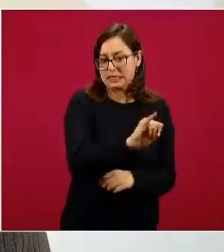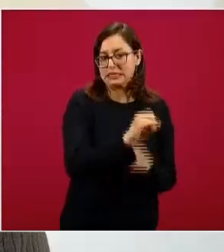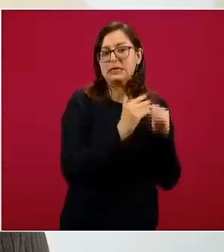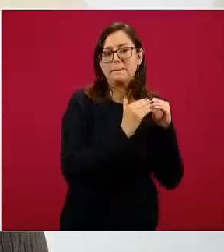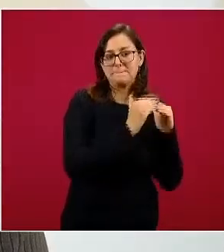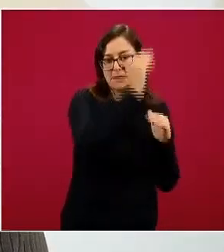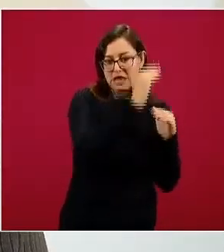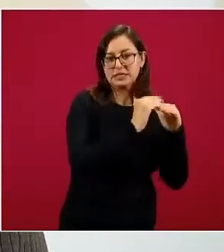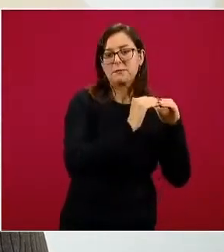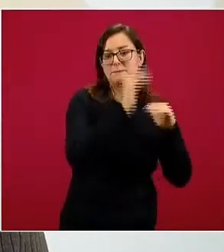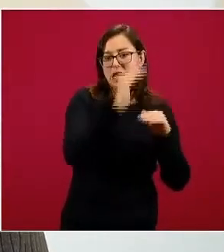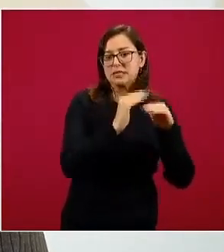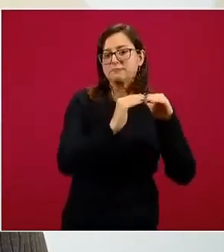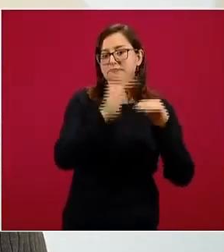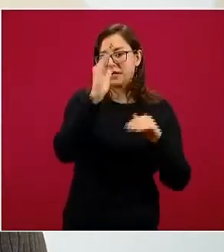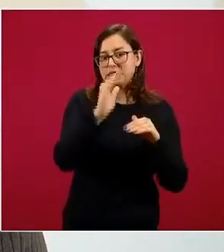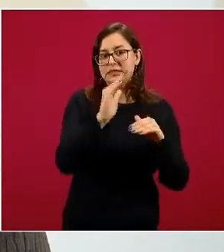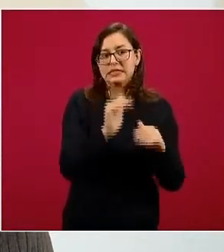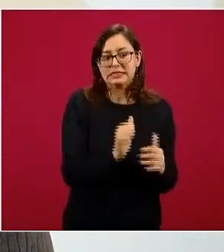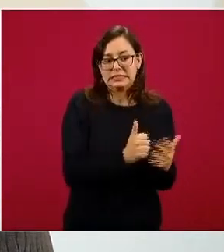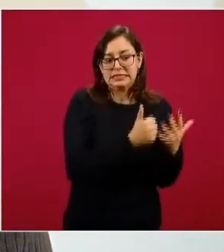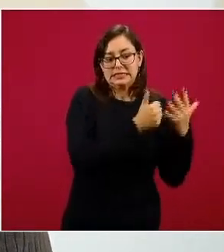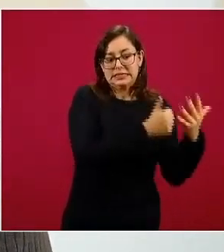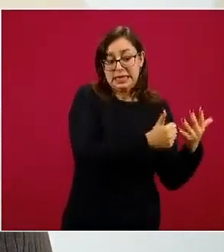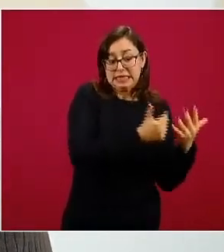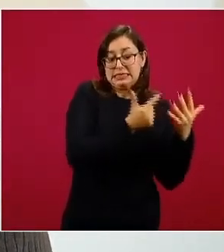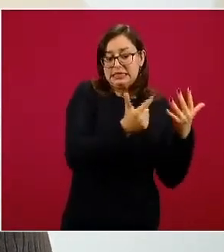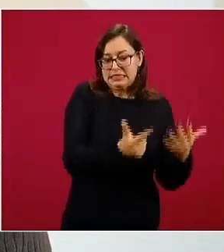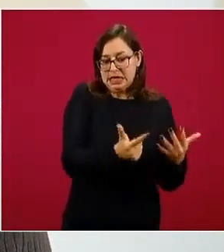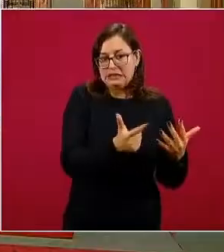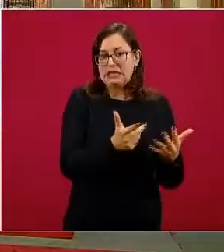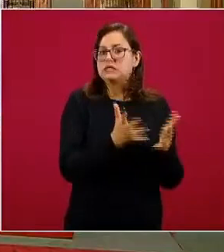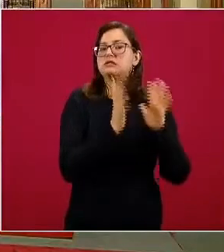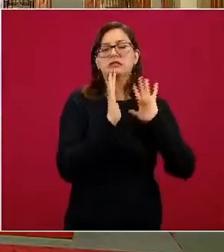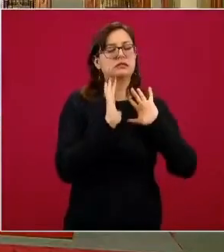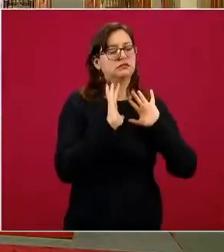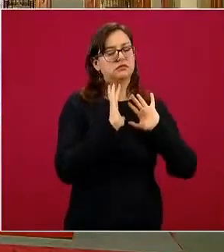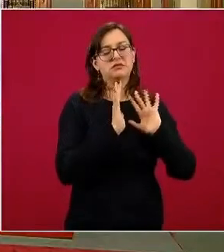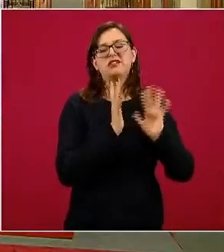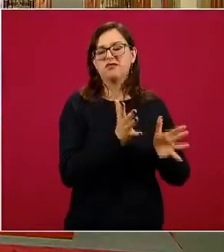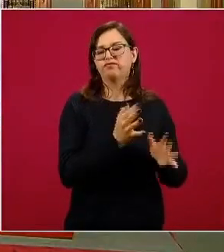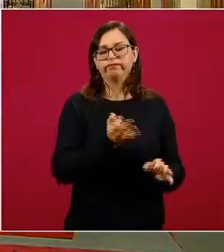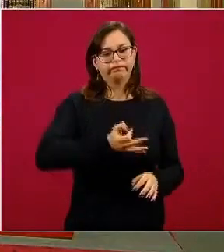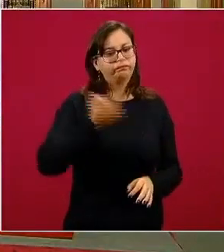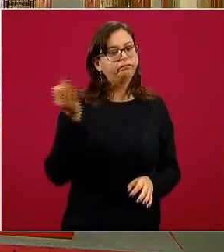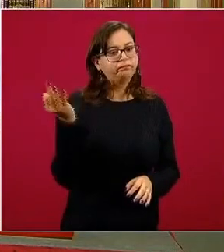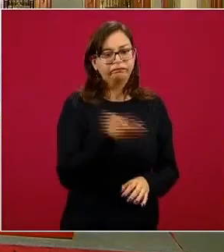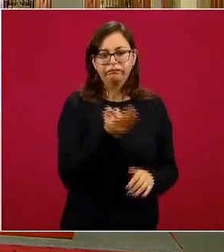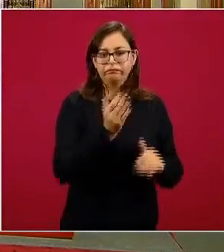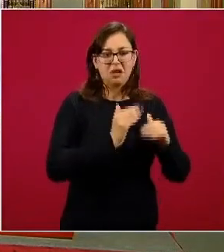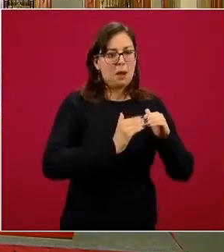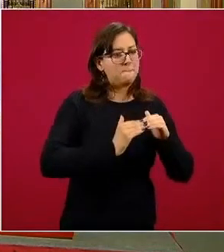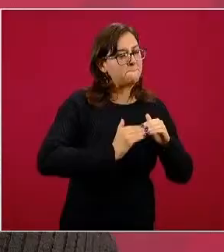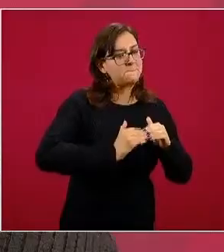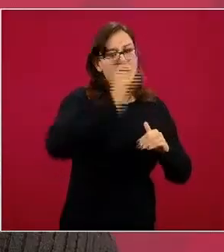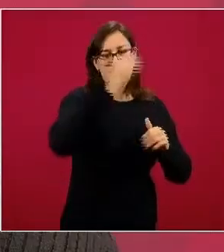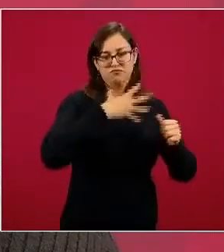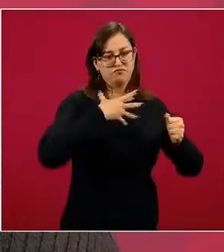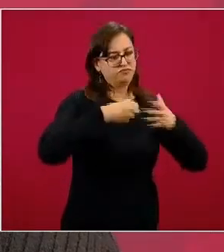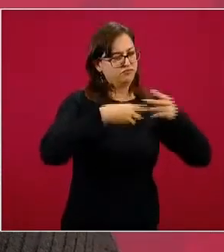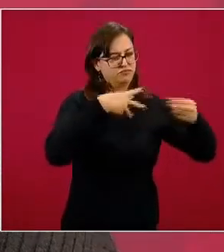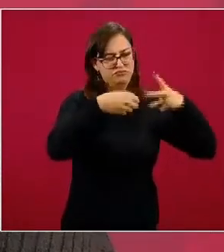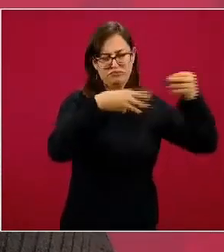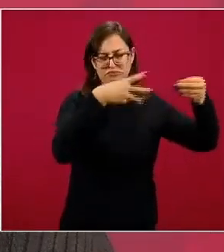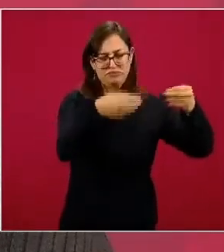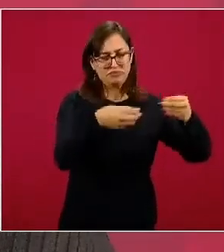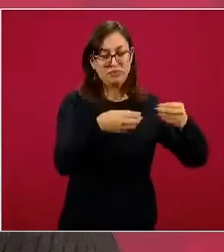federativas, en 6, 7 de ellas ya con una marcada, digamos, comportamiento hacia el rebrote, porque inclusive